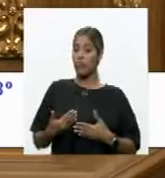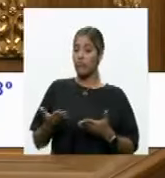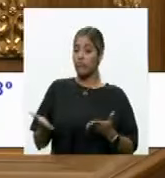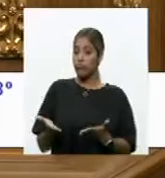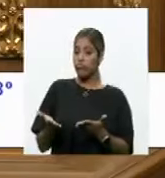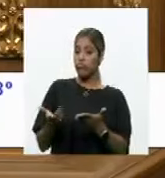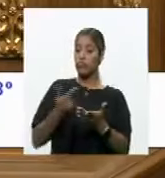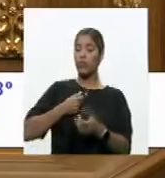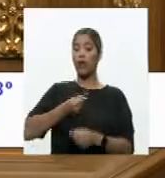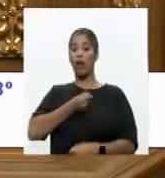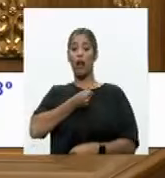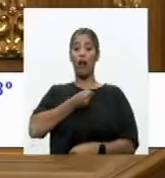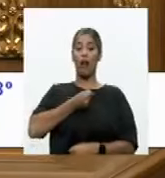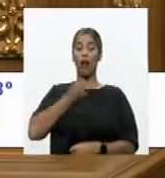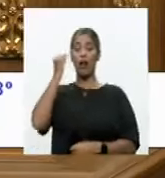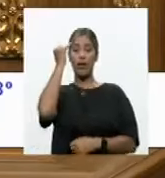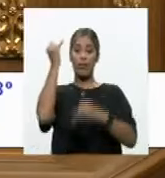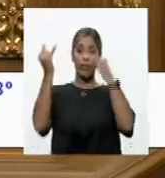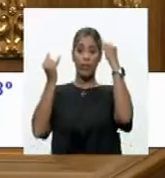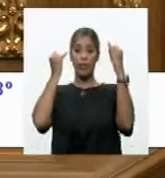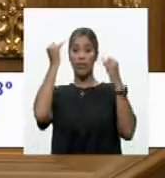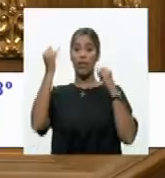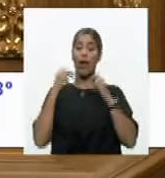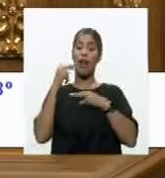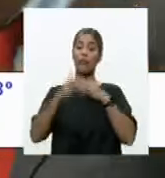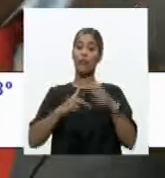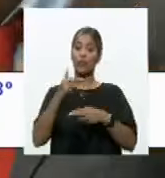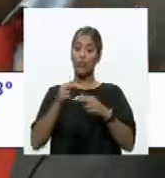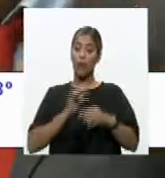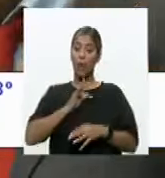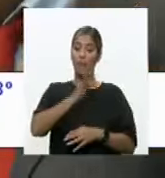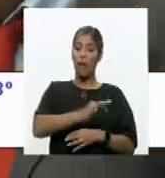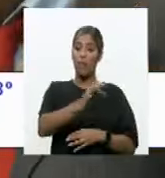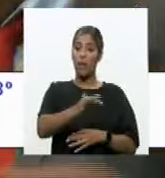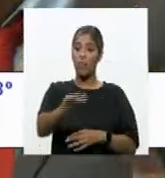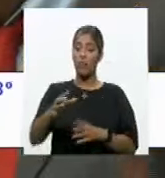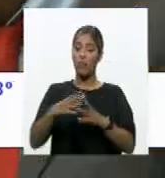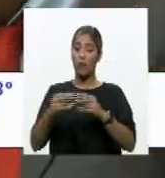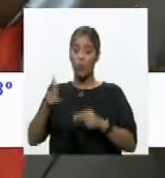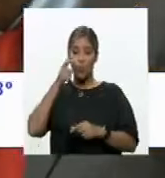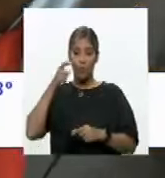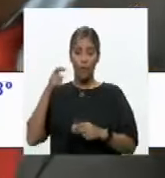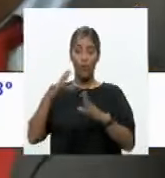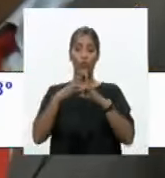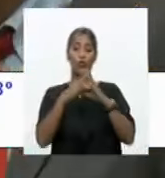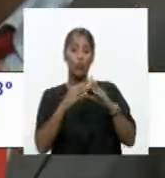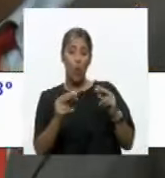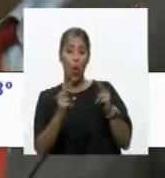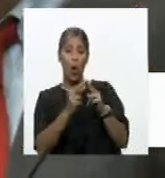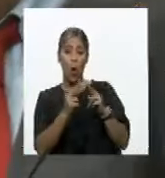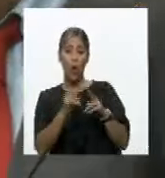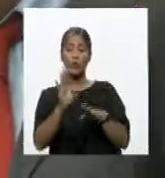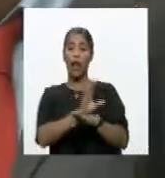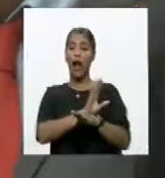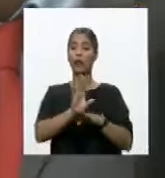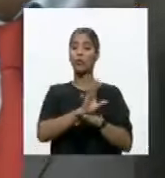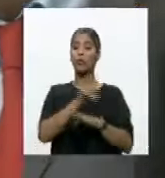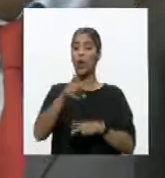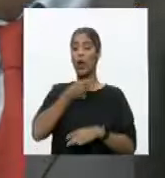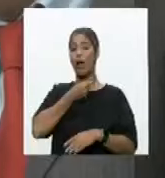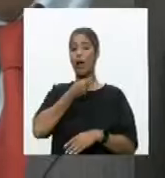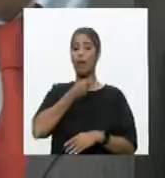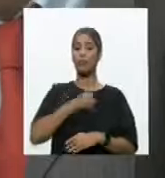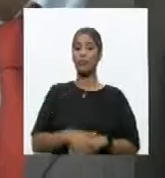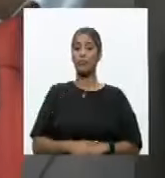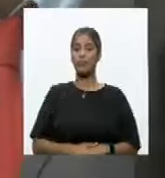sembró con su canto las ideas revolucionarias en los pueblos. Todos conocemos las canciones de Alí Primera que canta